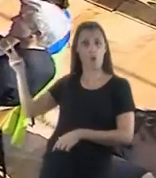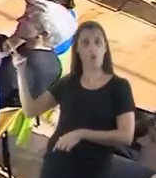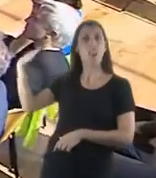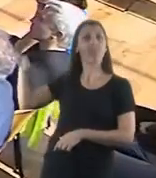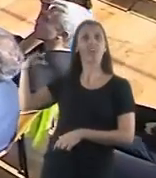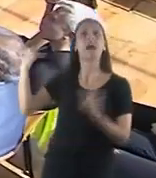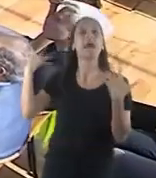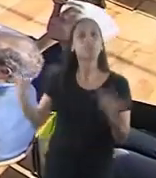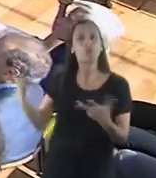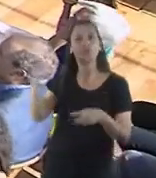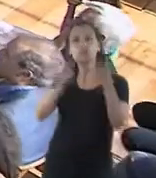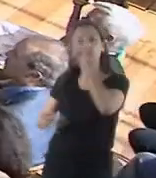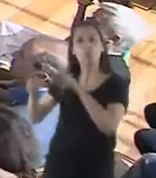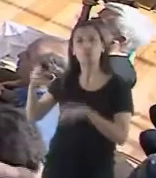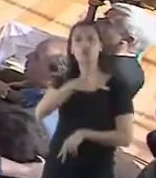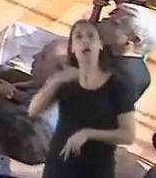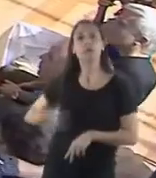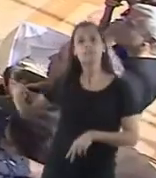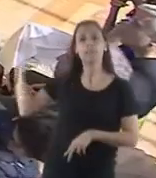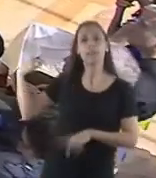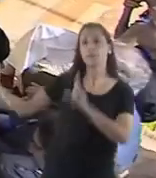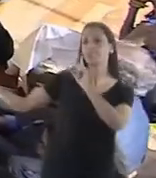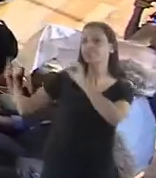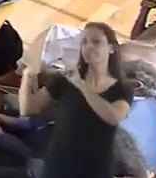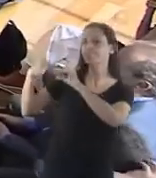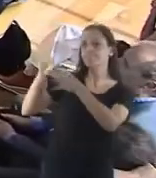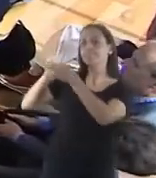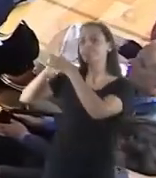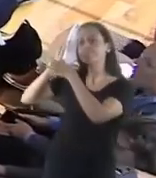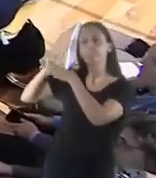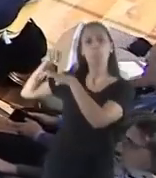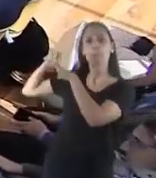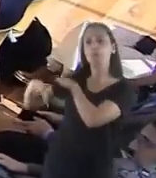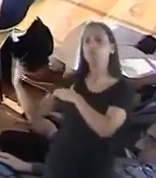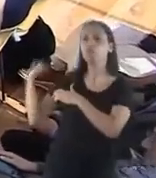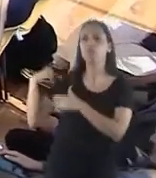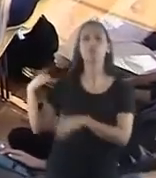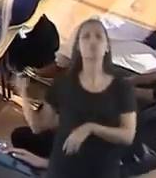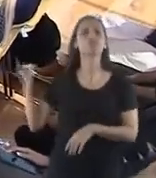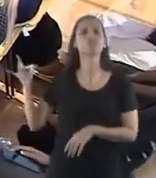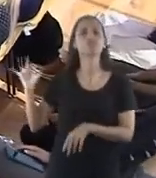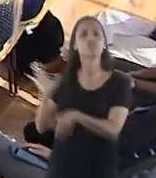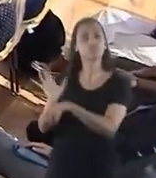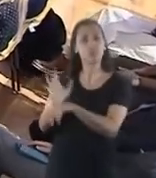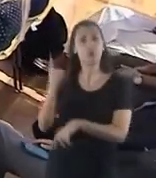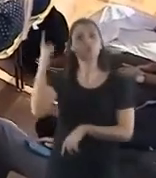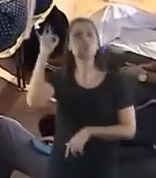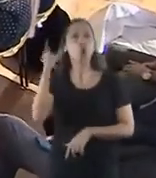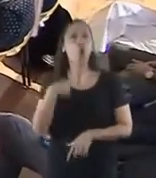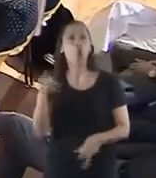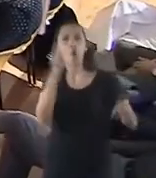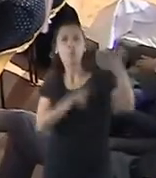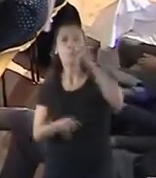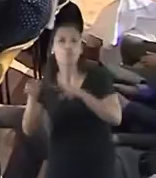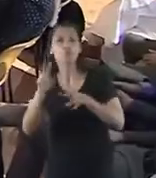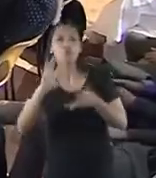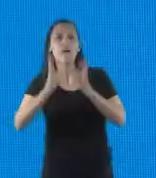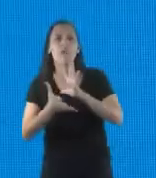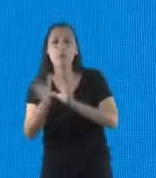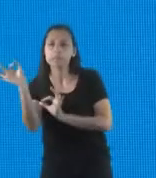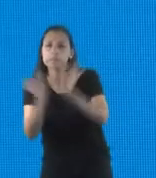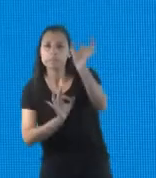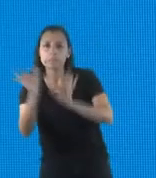profundizar entonces la sinergia o la complementariedad, no solamente utilizando en